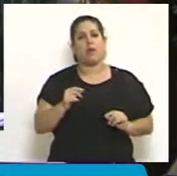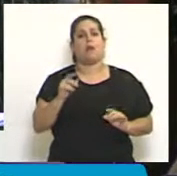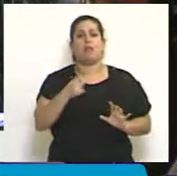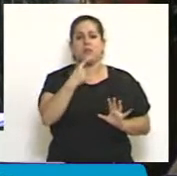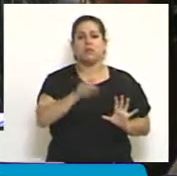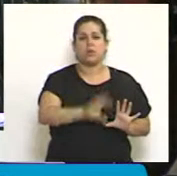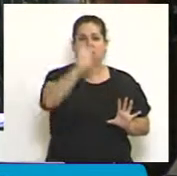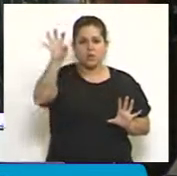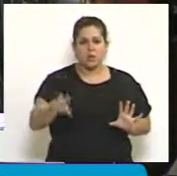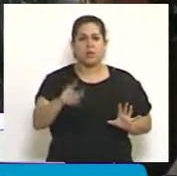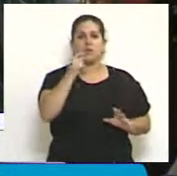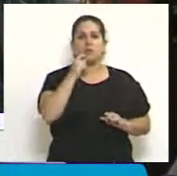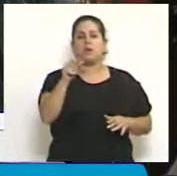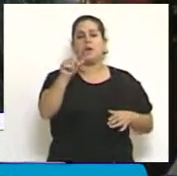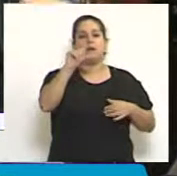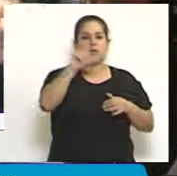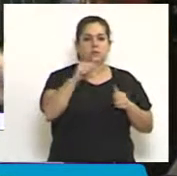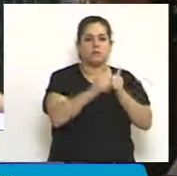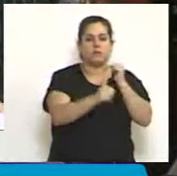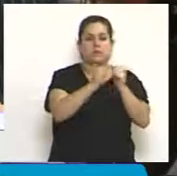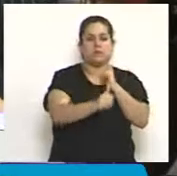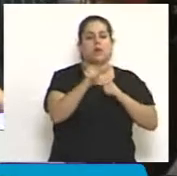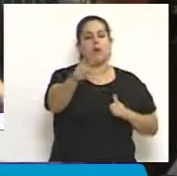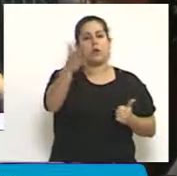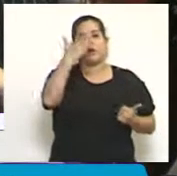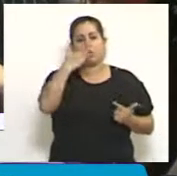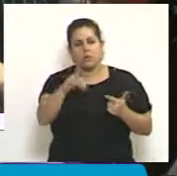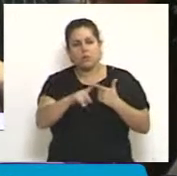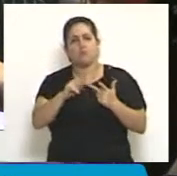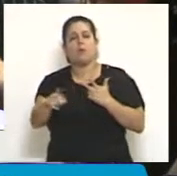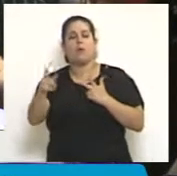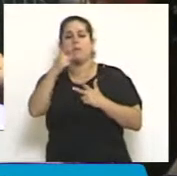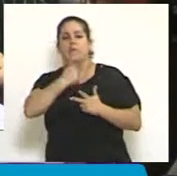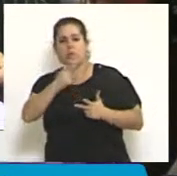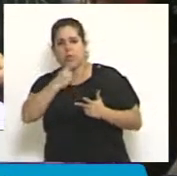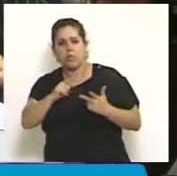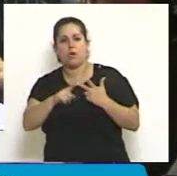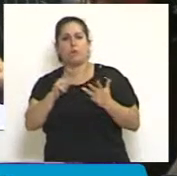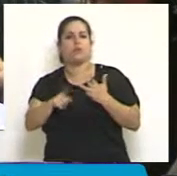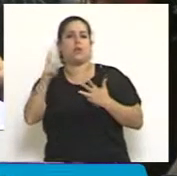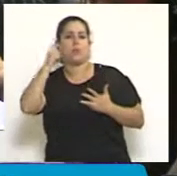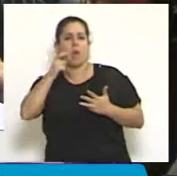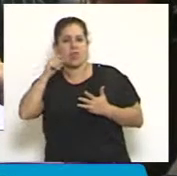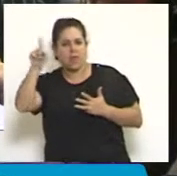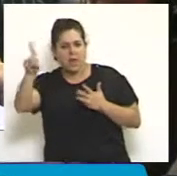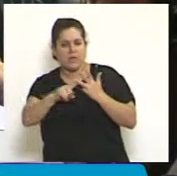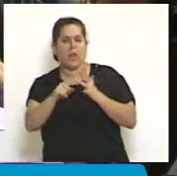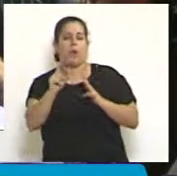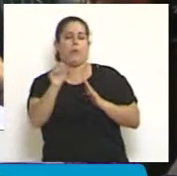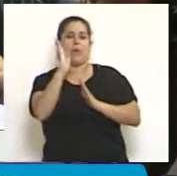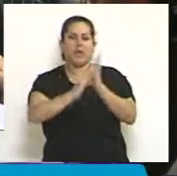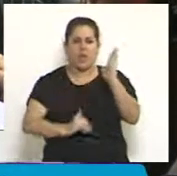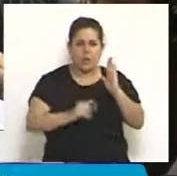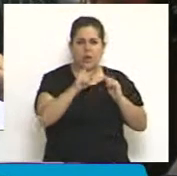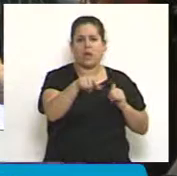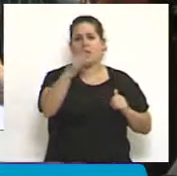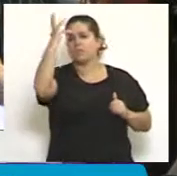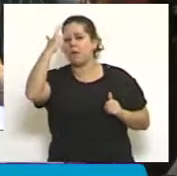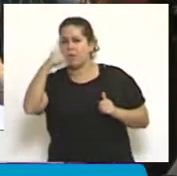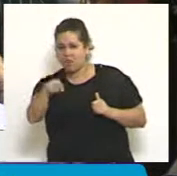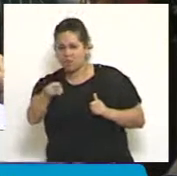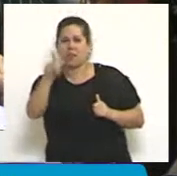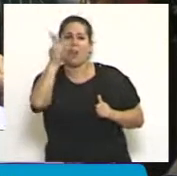será competente para entender en los delitos cometidos en el ámbito de la Ciudad Autónoma de Buenos Aires que no sean de competencia federal y que